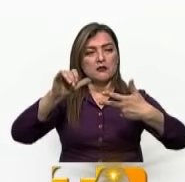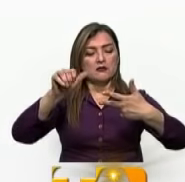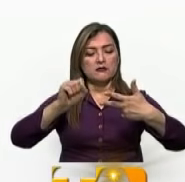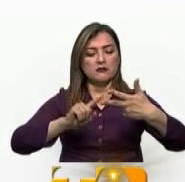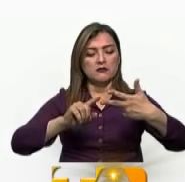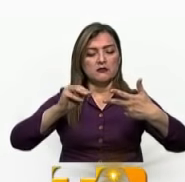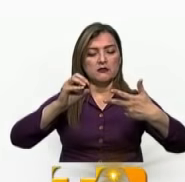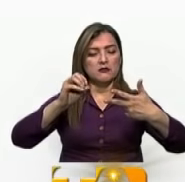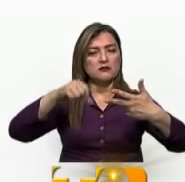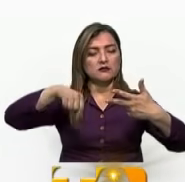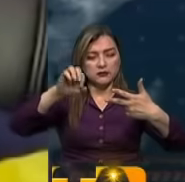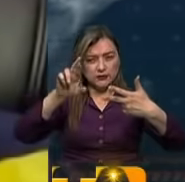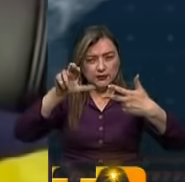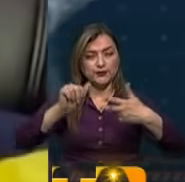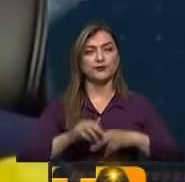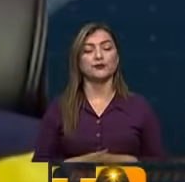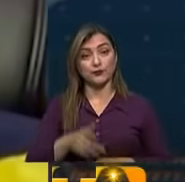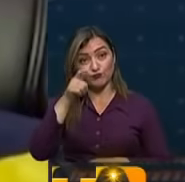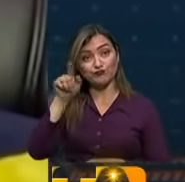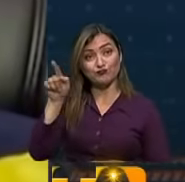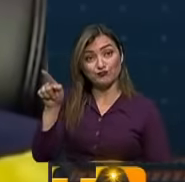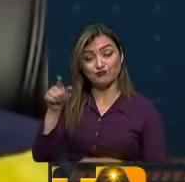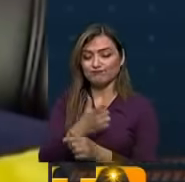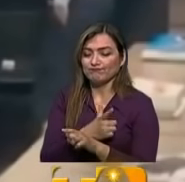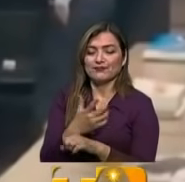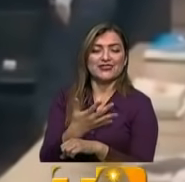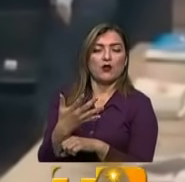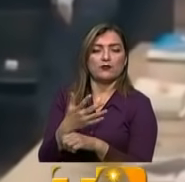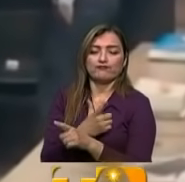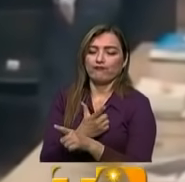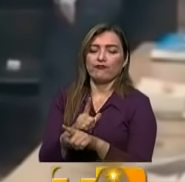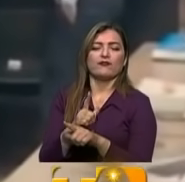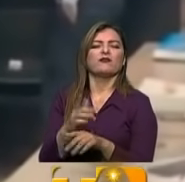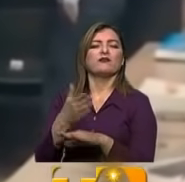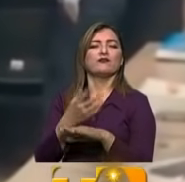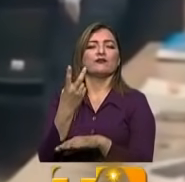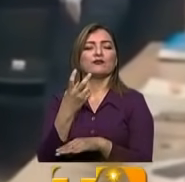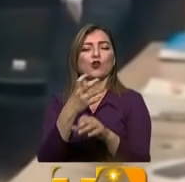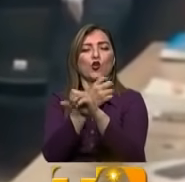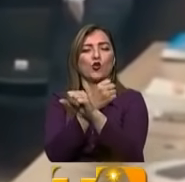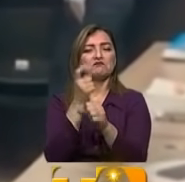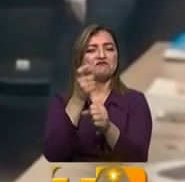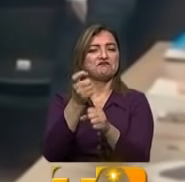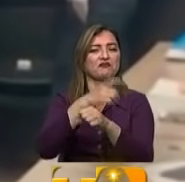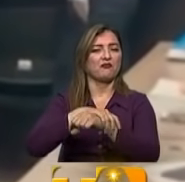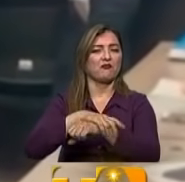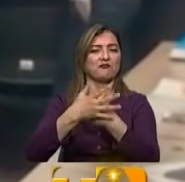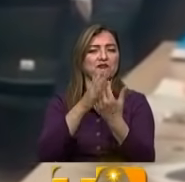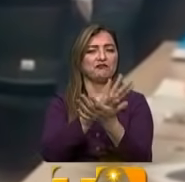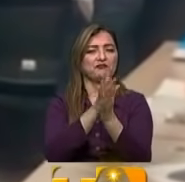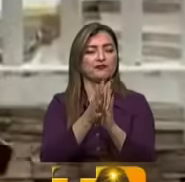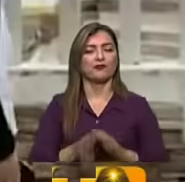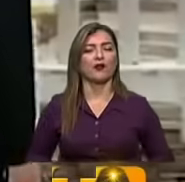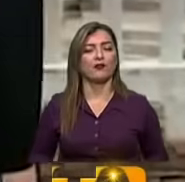Fabricio Mosquera. Lo cierto es que el fiscal Juan Carlos Izquierdo fue liberado antes de la medianoche de este martes, pues sobre él no pesa ninguna orden